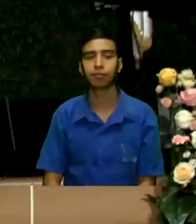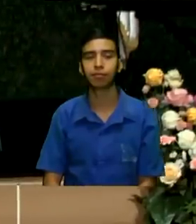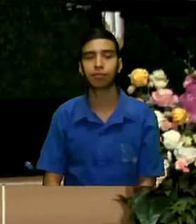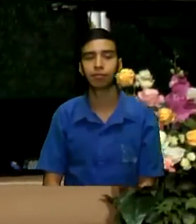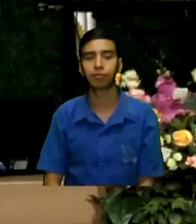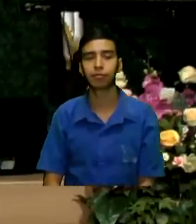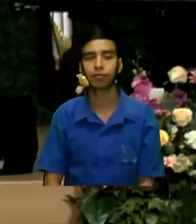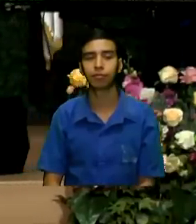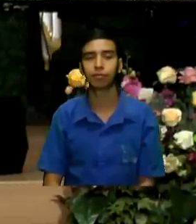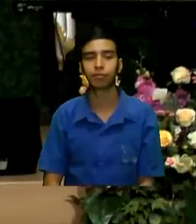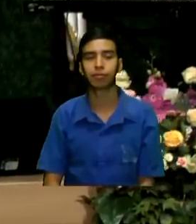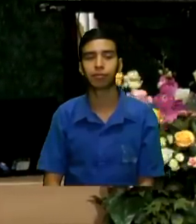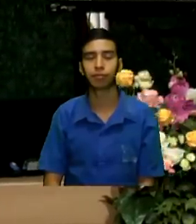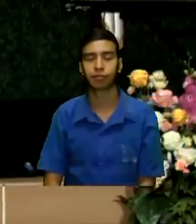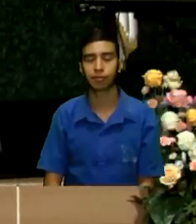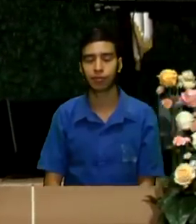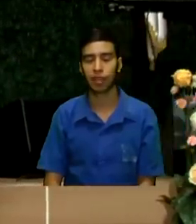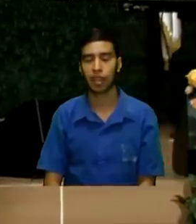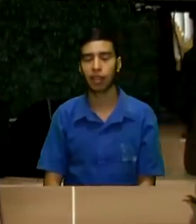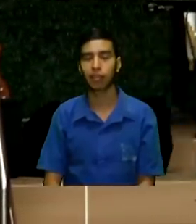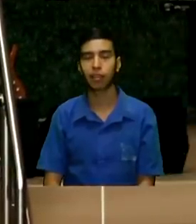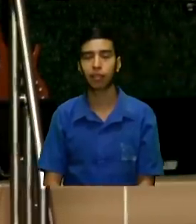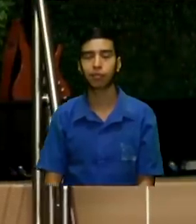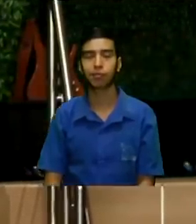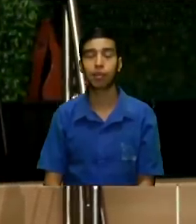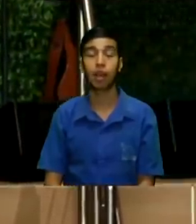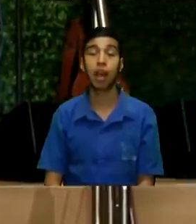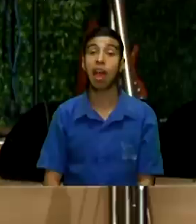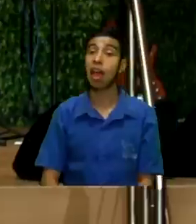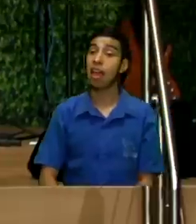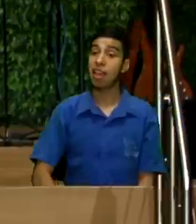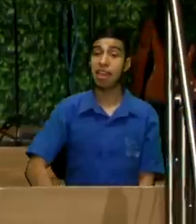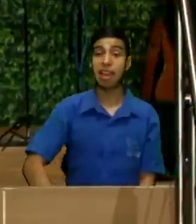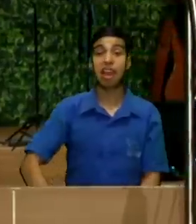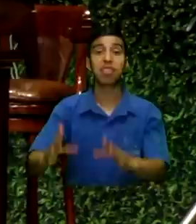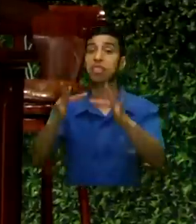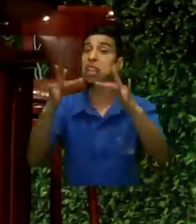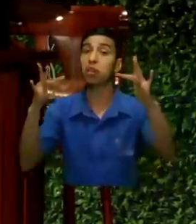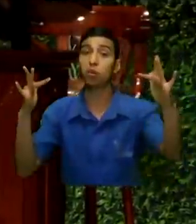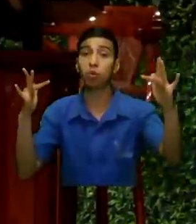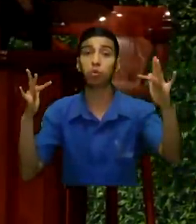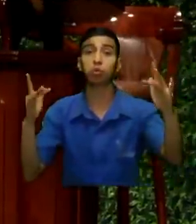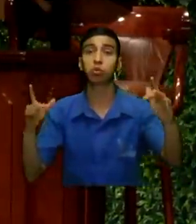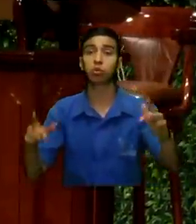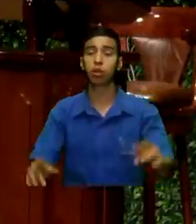¿verdad? Volvamos otra vez acá. Ningún soldado en el servicio activo